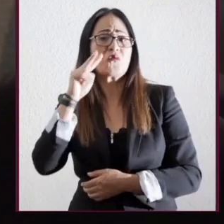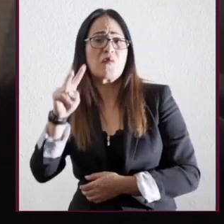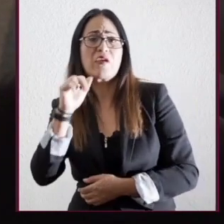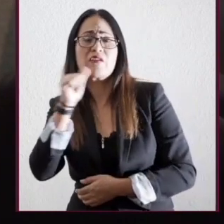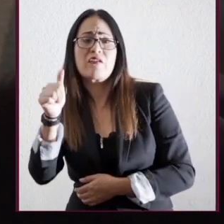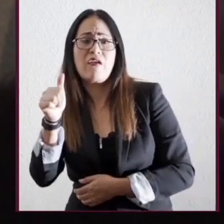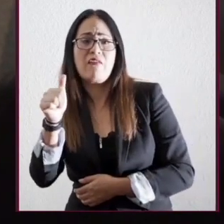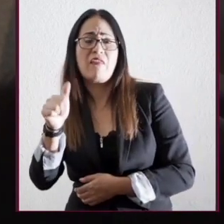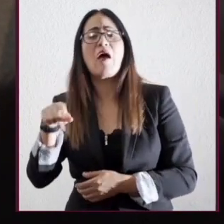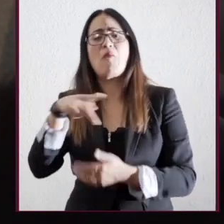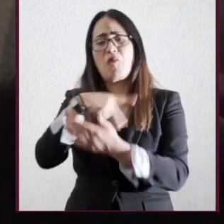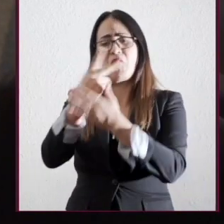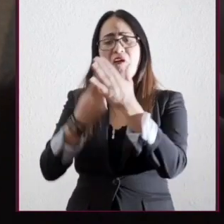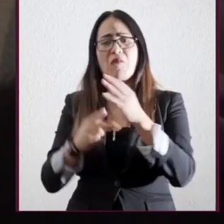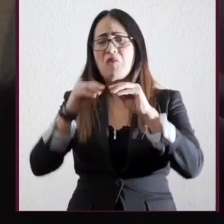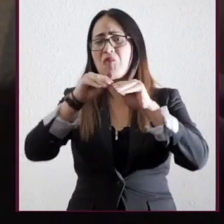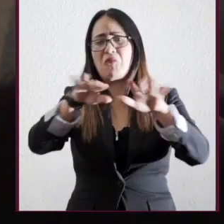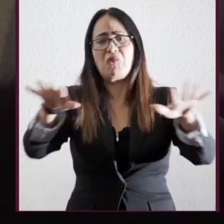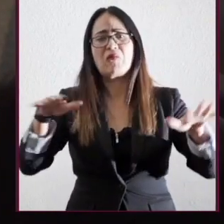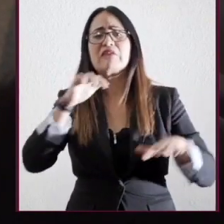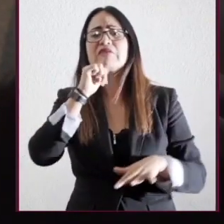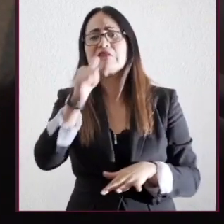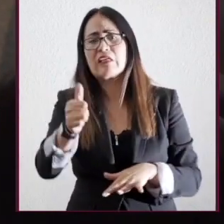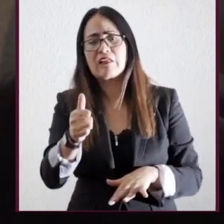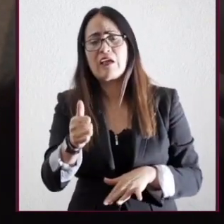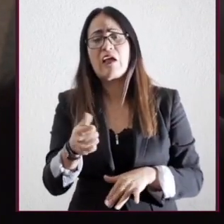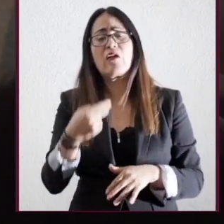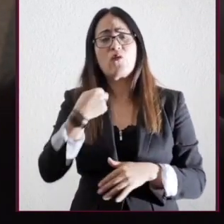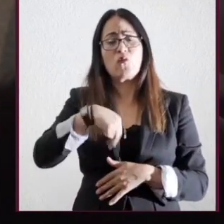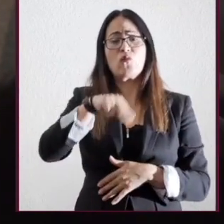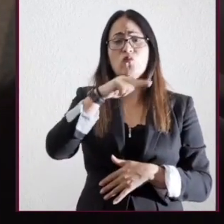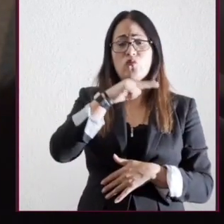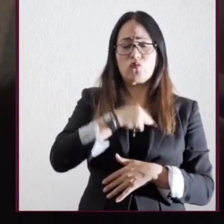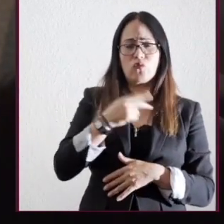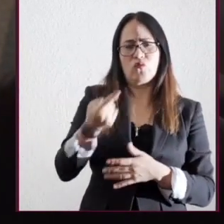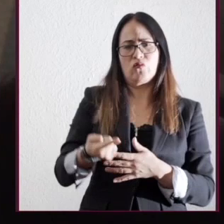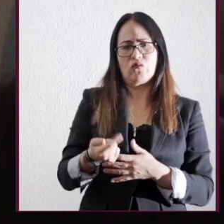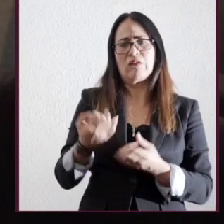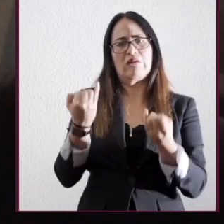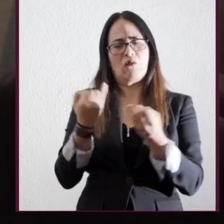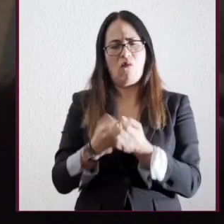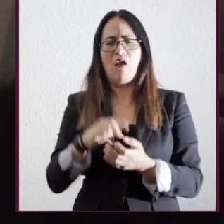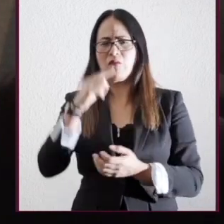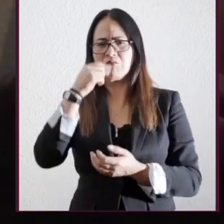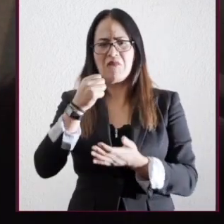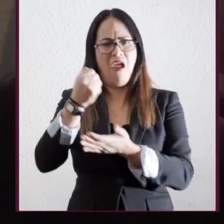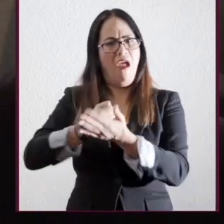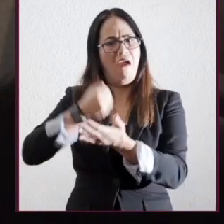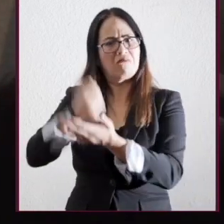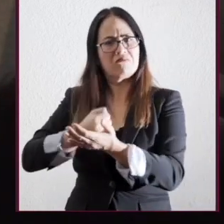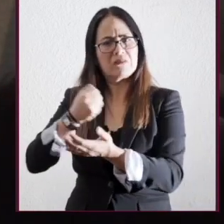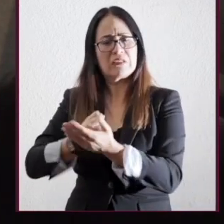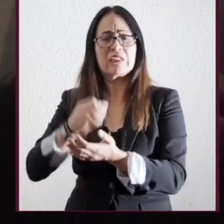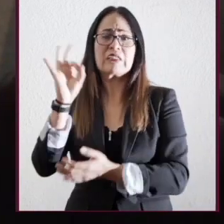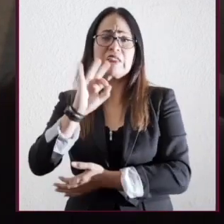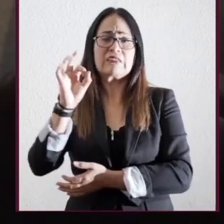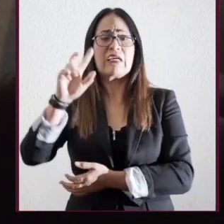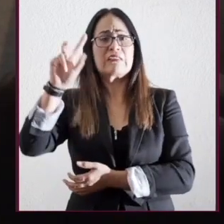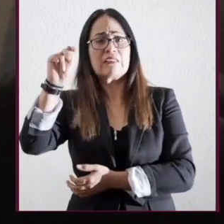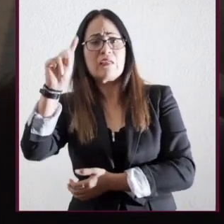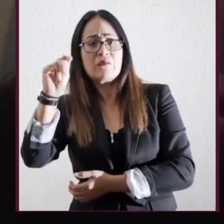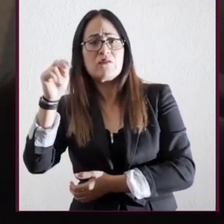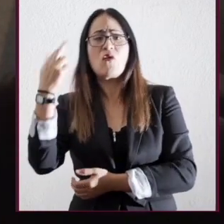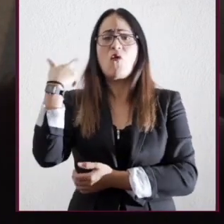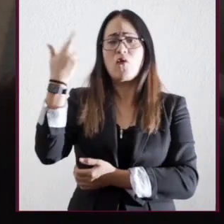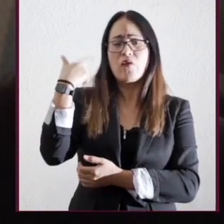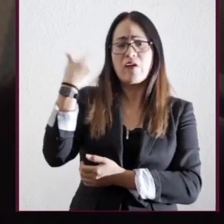que nosotros, en la medida en que seamos mucho más exigentes, los medios de comunicación y las plataformas digitales